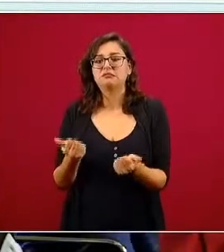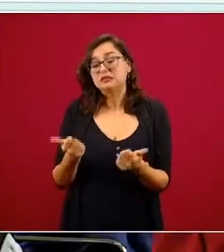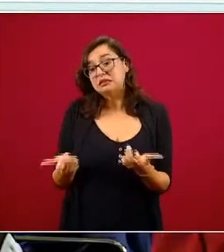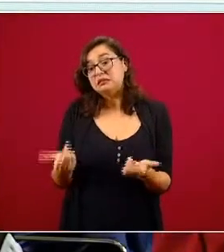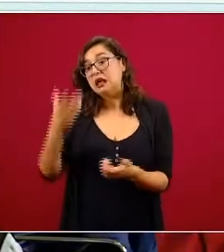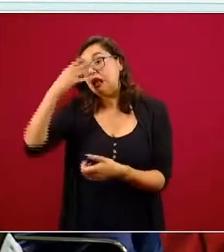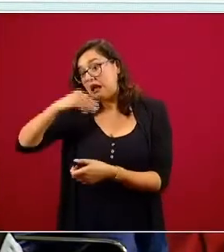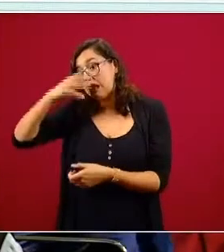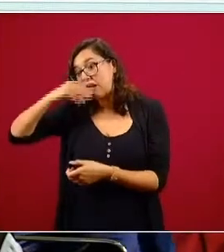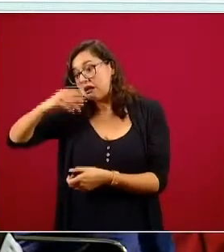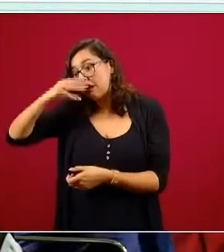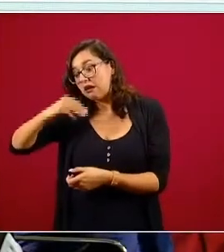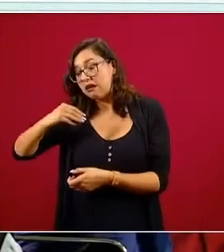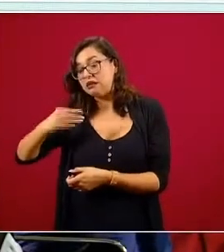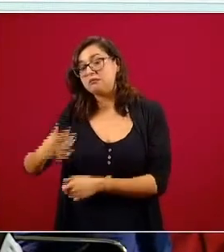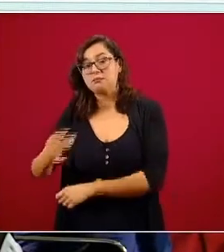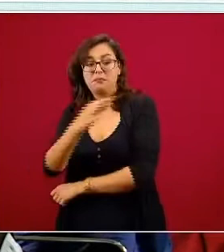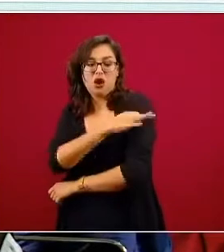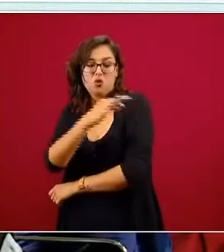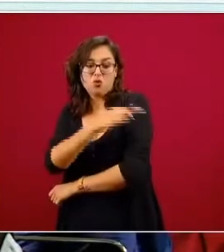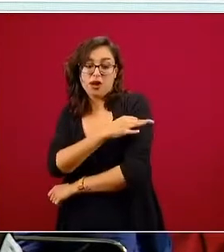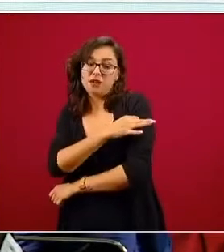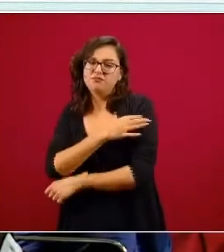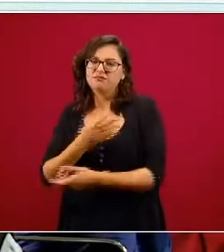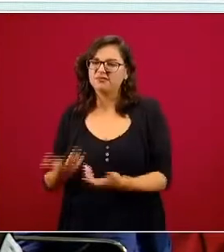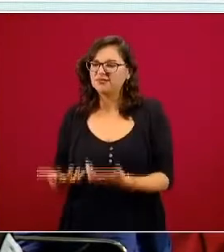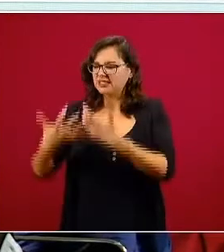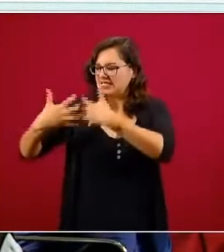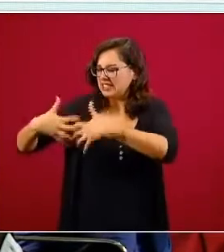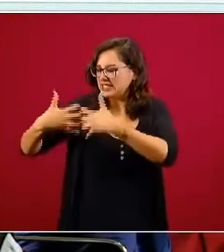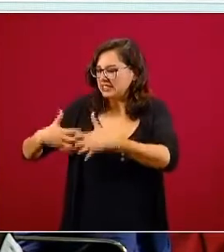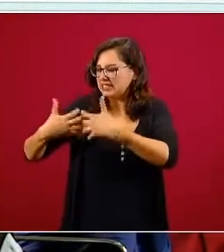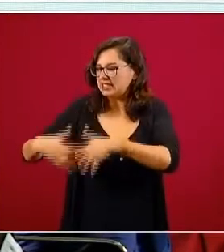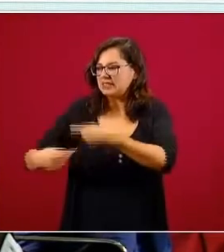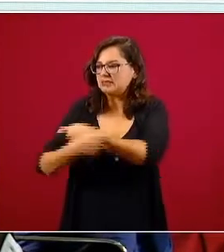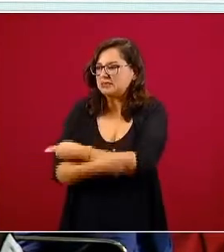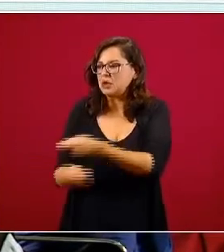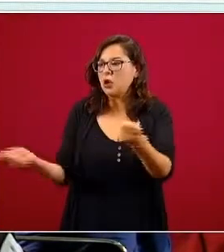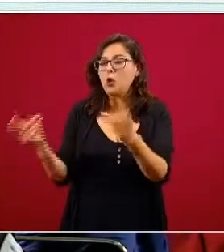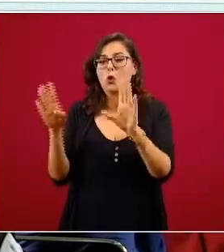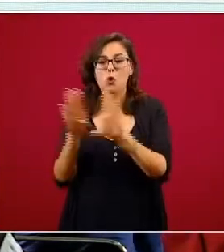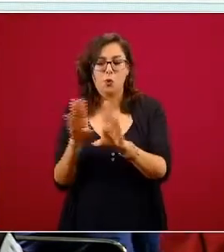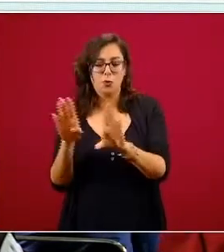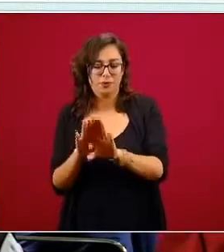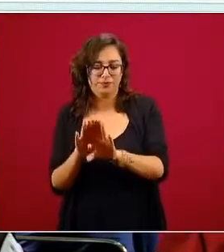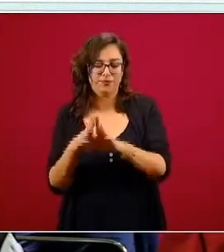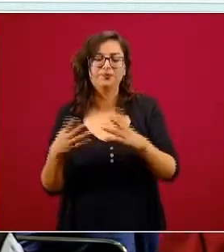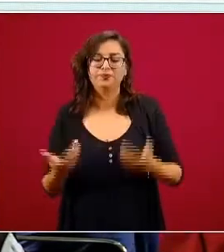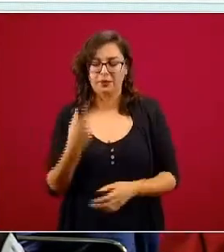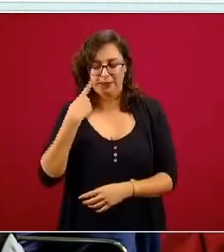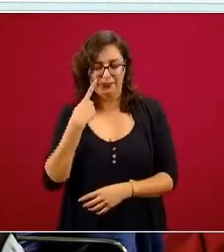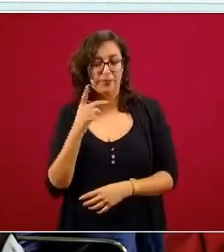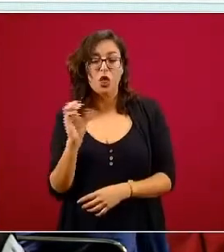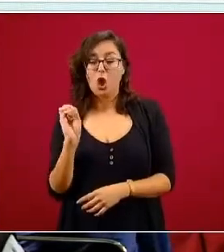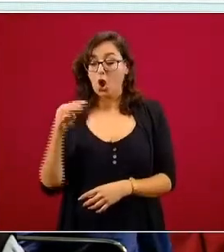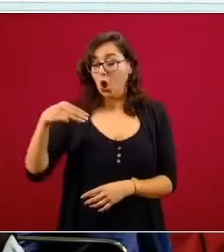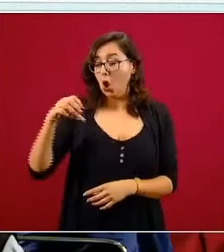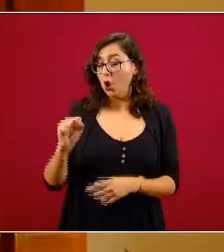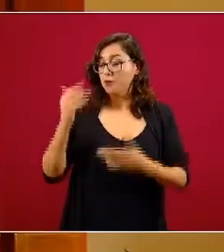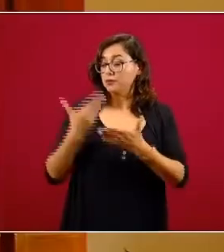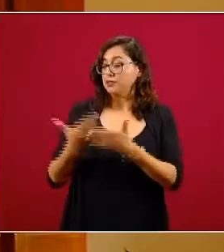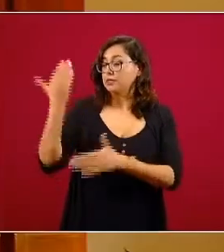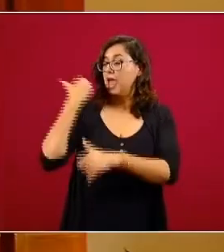influenza y por qué se hace así. La Organización Mundial de la Salud, desde los años 40, estableció un mecanismo